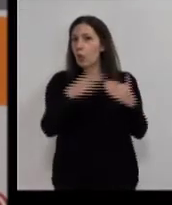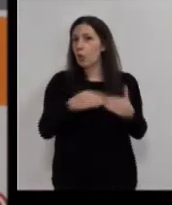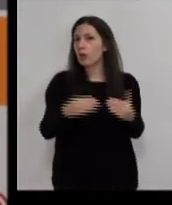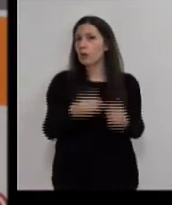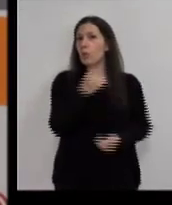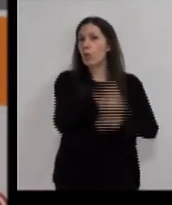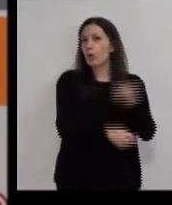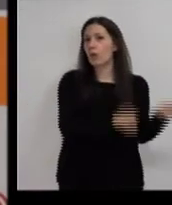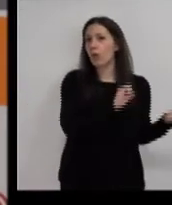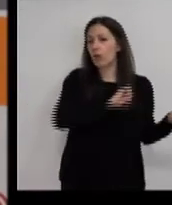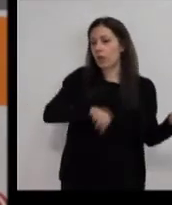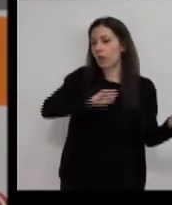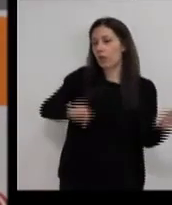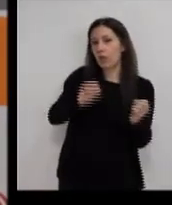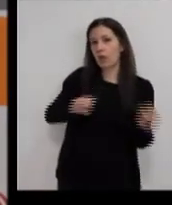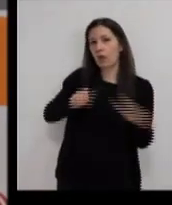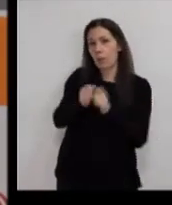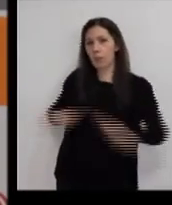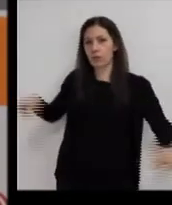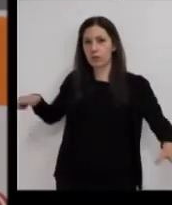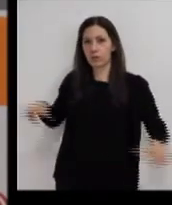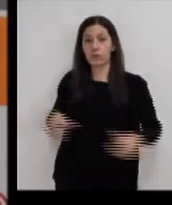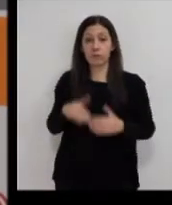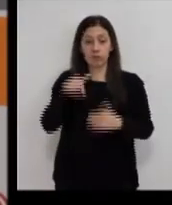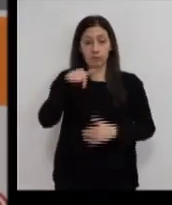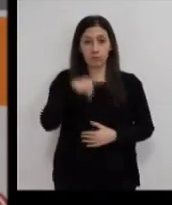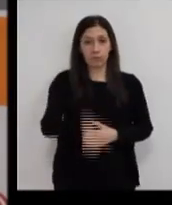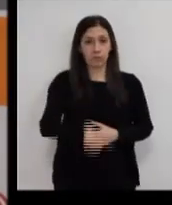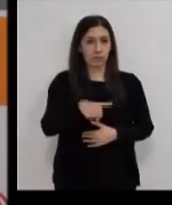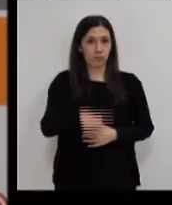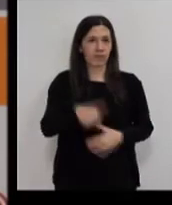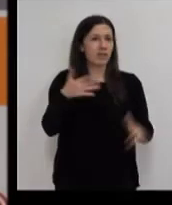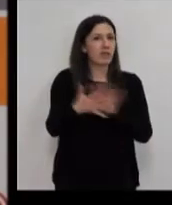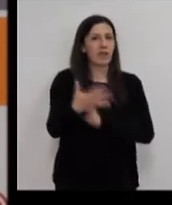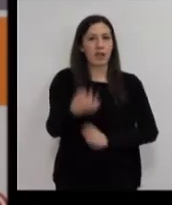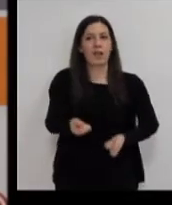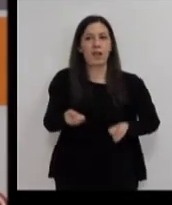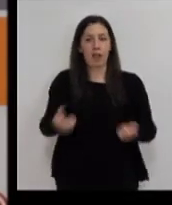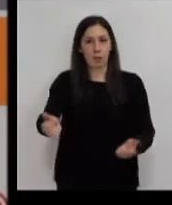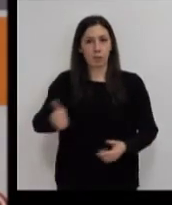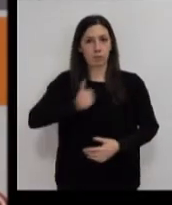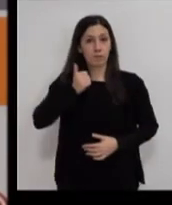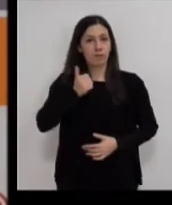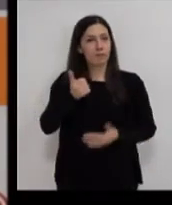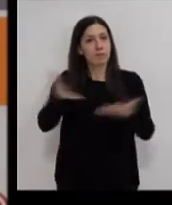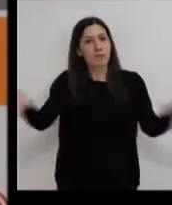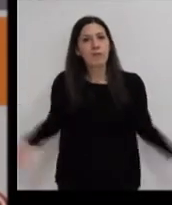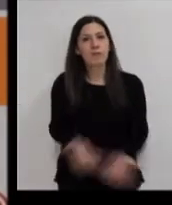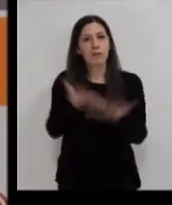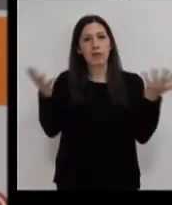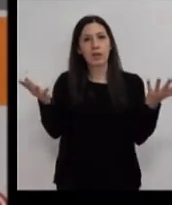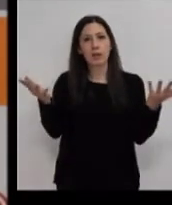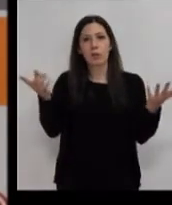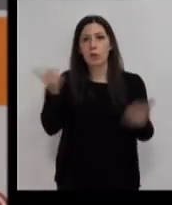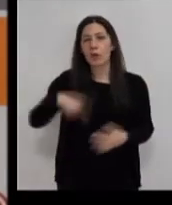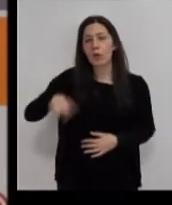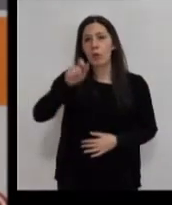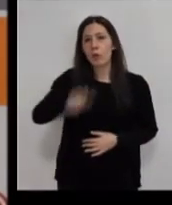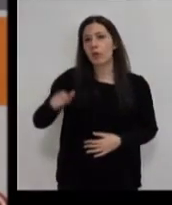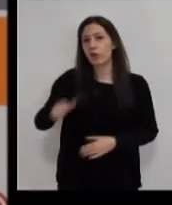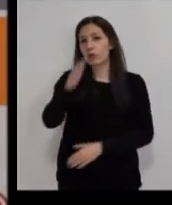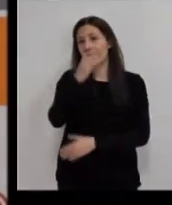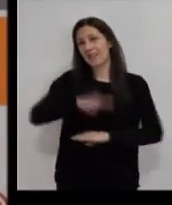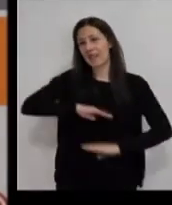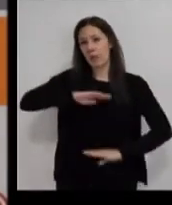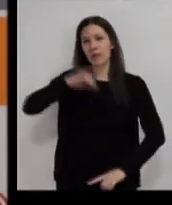o cualquiera, es decir, los diferentes usuarios son los que van a ir alimentando a esa plataforma. Y esto, desde aquí, supone una